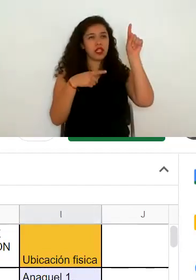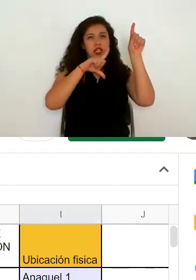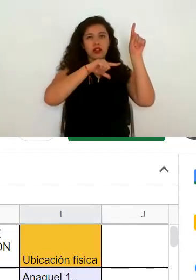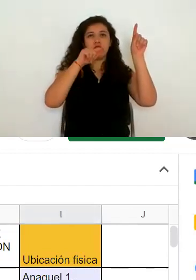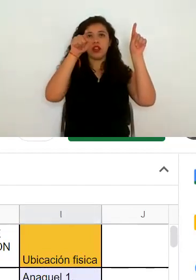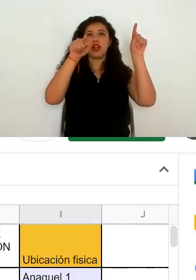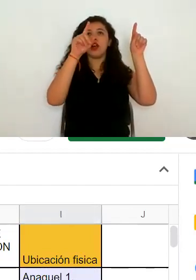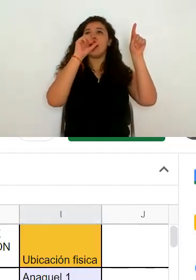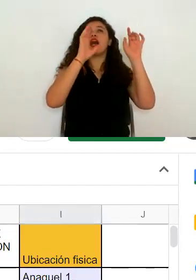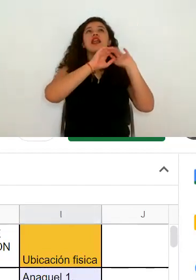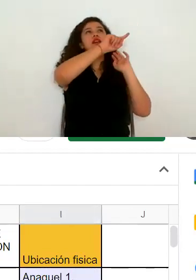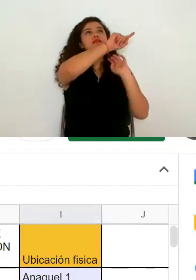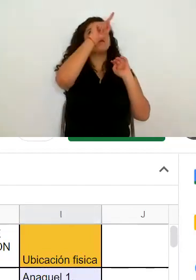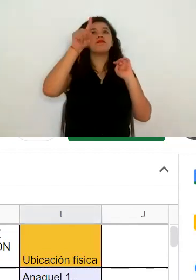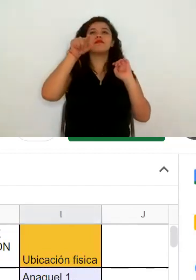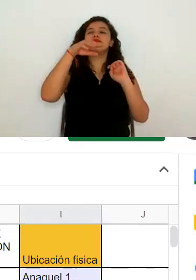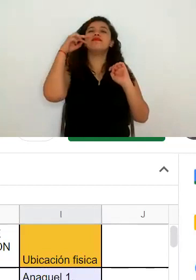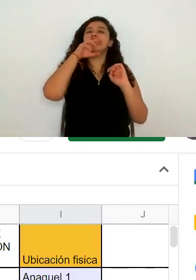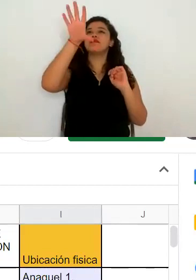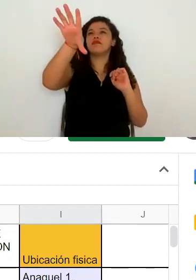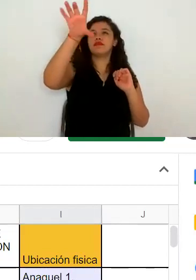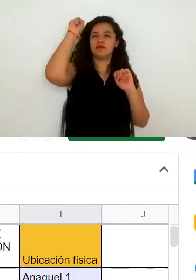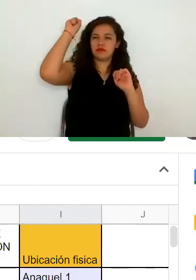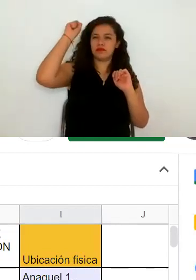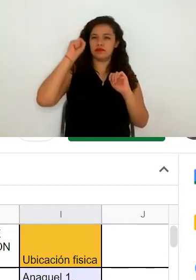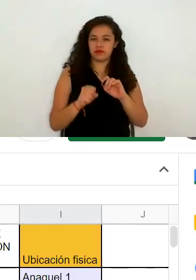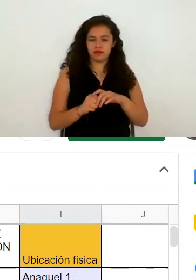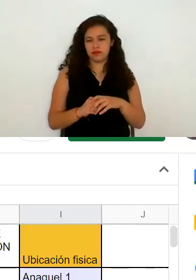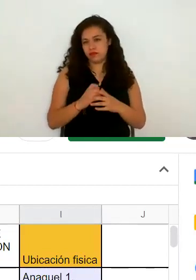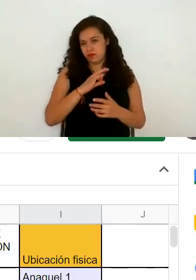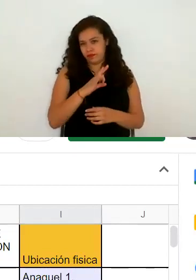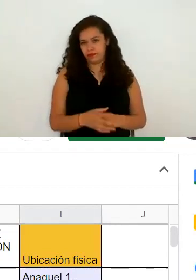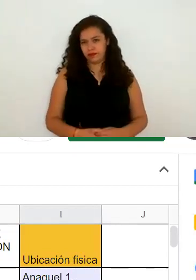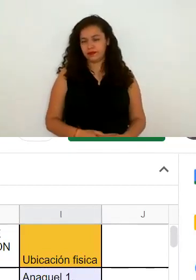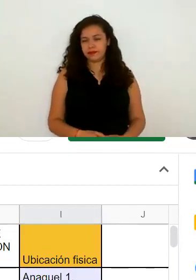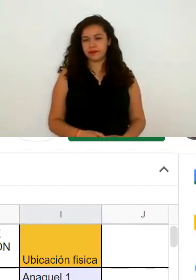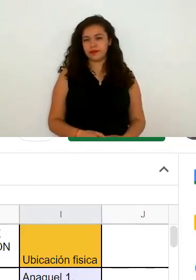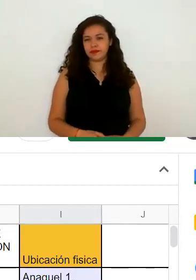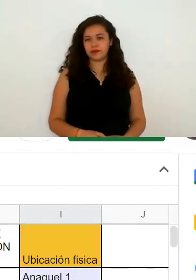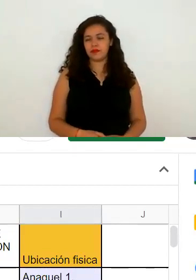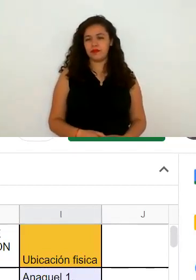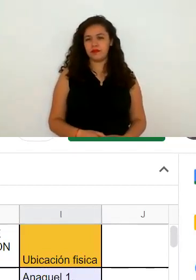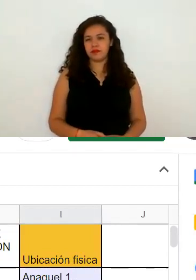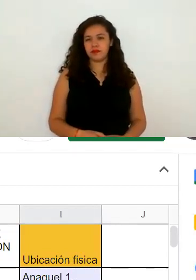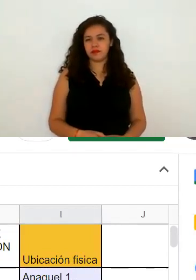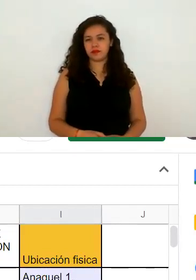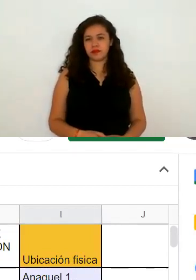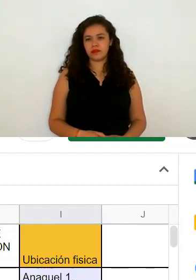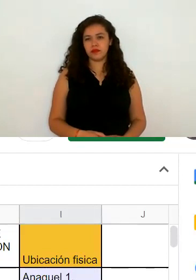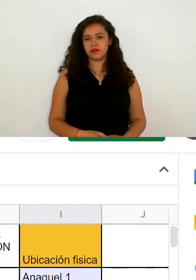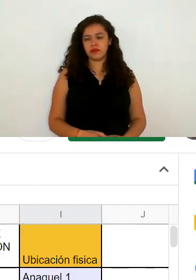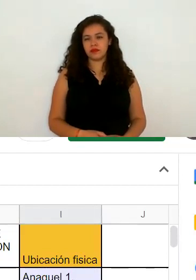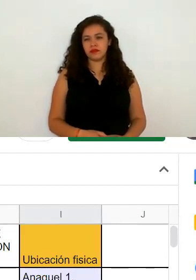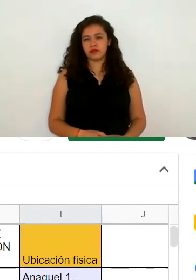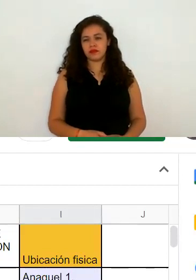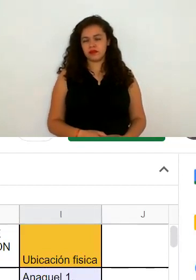forma rápidamente localizan el expediente que requieren. Y en el caso de la caja 2, pues de